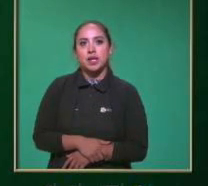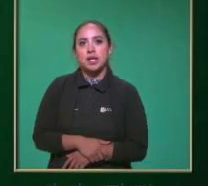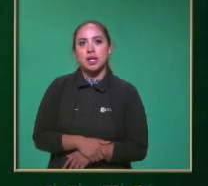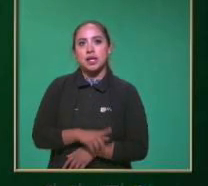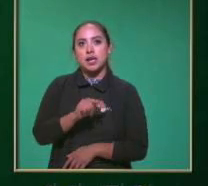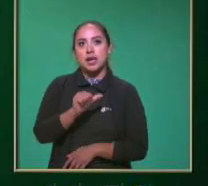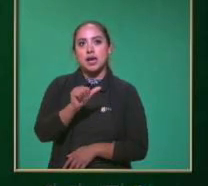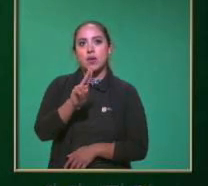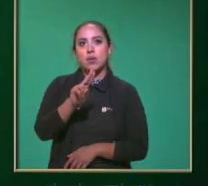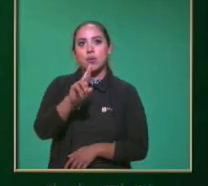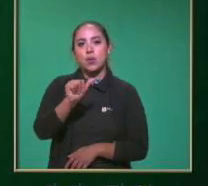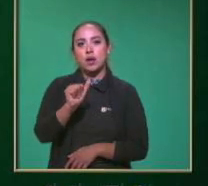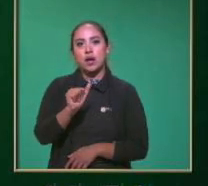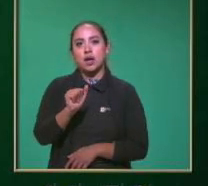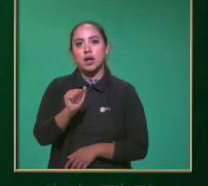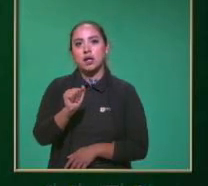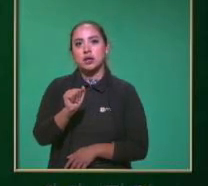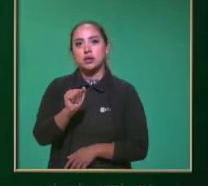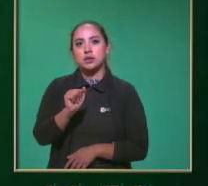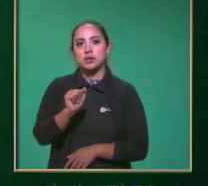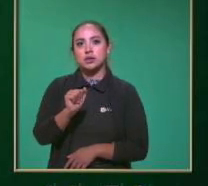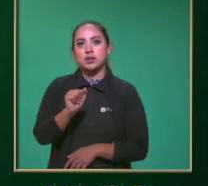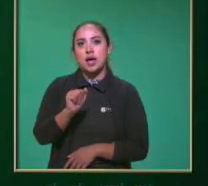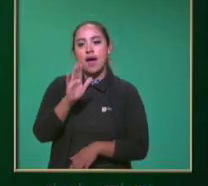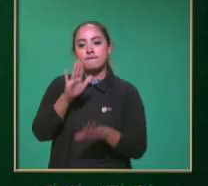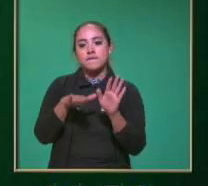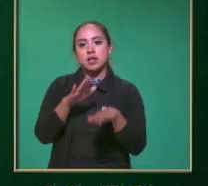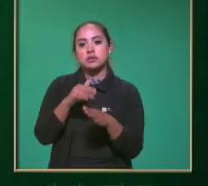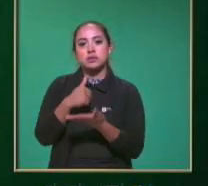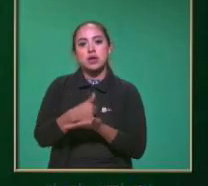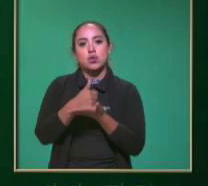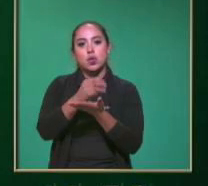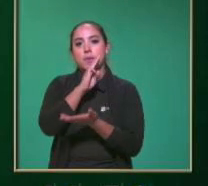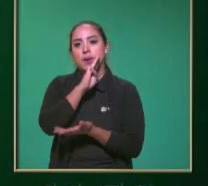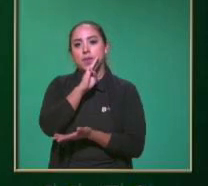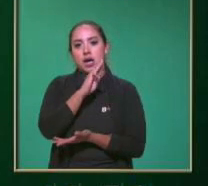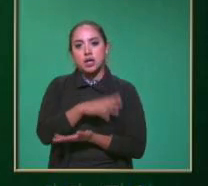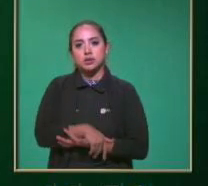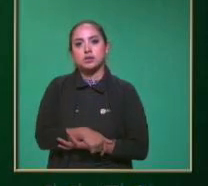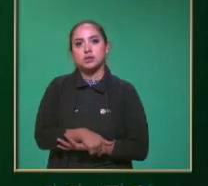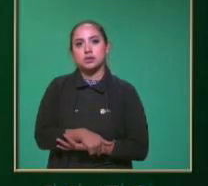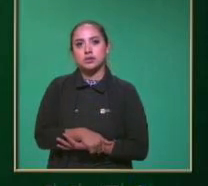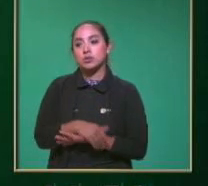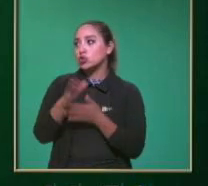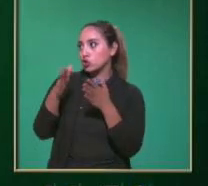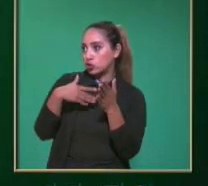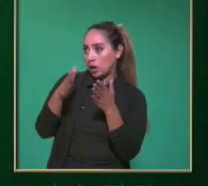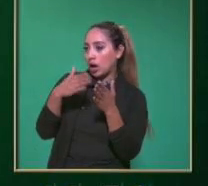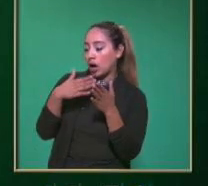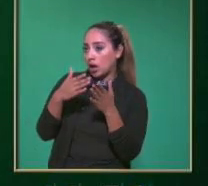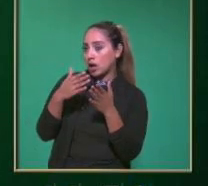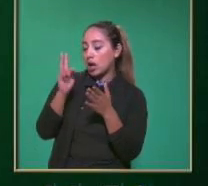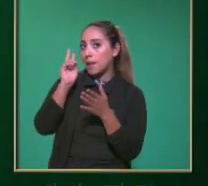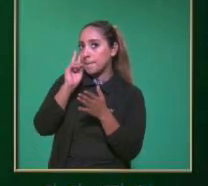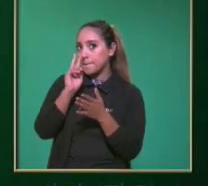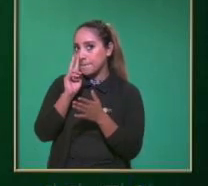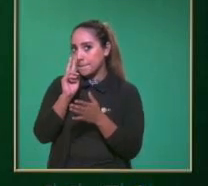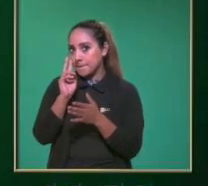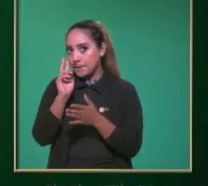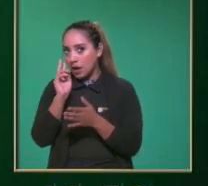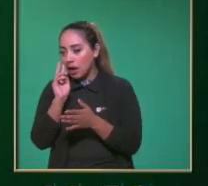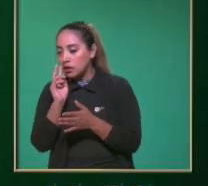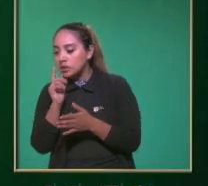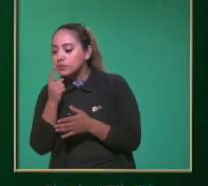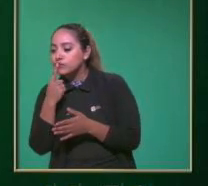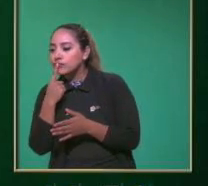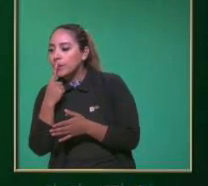escribió dice, a veces ayudo a mi mamá a cocinar y pruebo la comida para saber si quedó